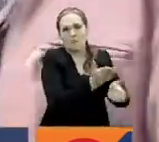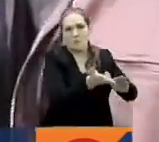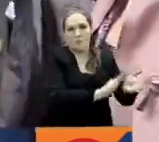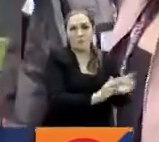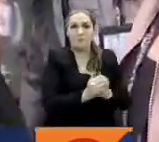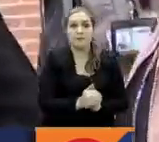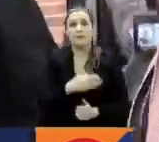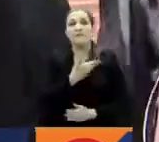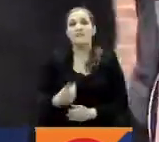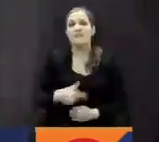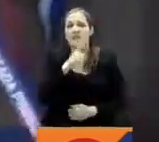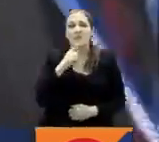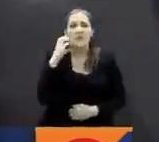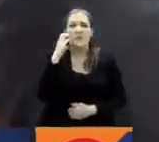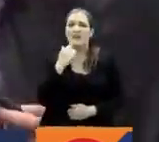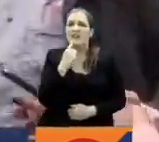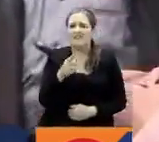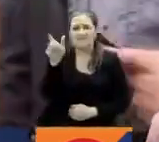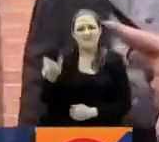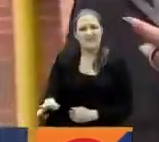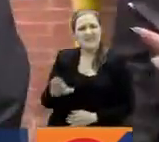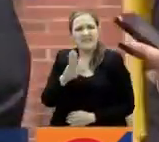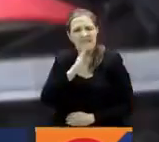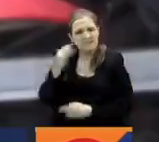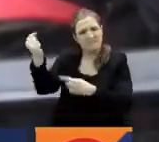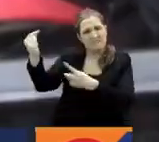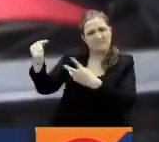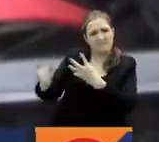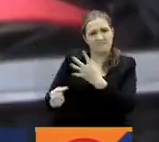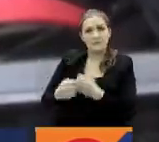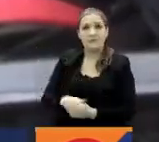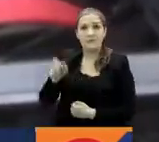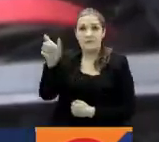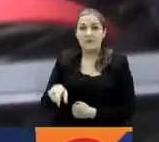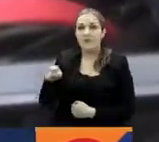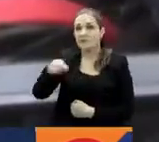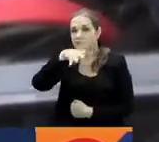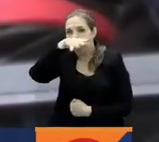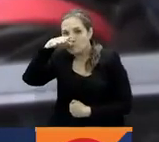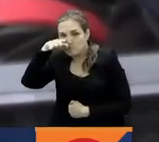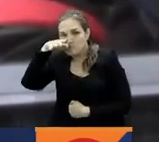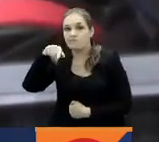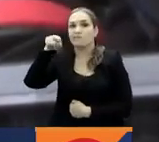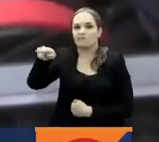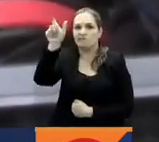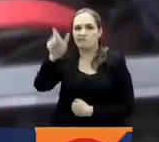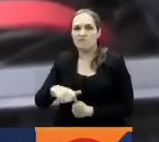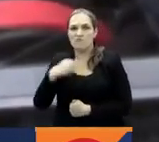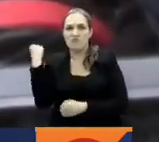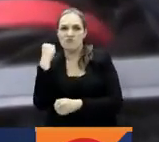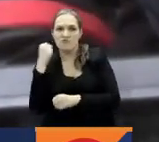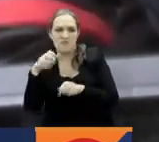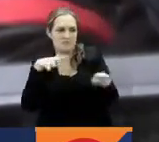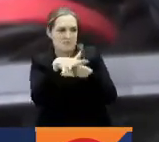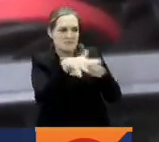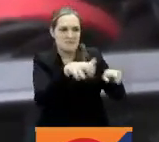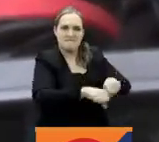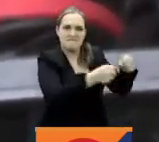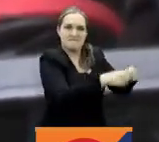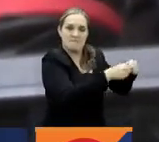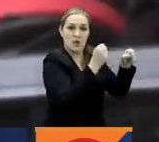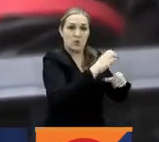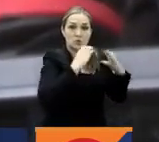se refirió al prontuario de alias Fabián. Se trata de un narcoterrorista que tenía además antecedentes